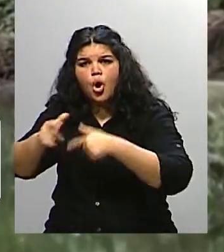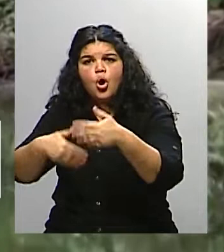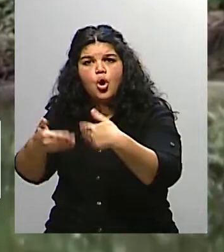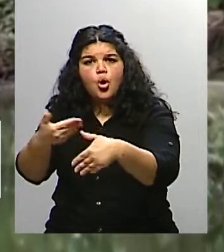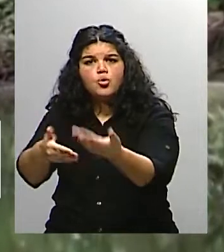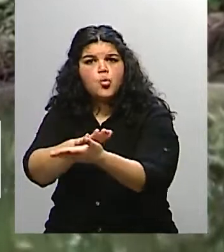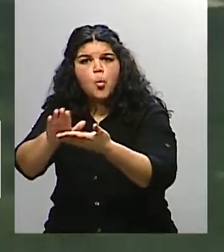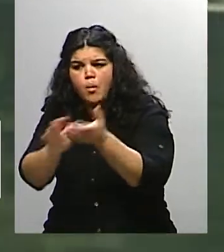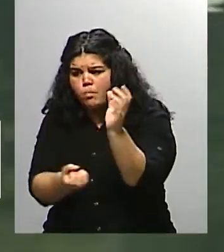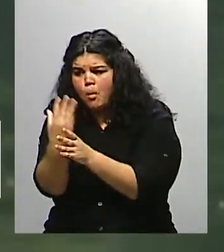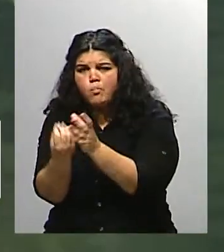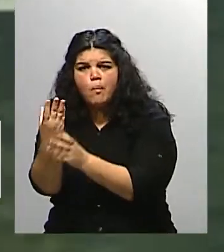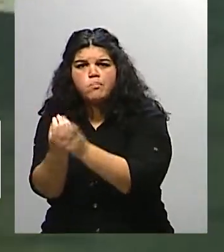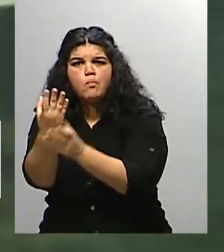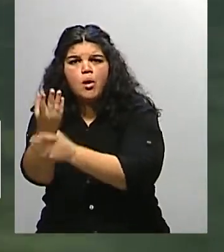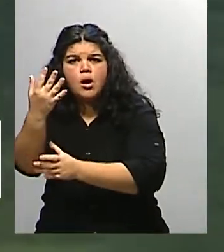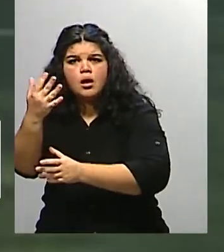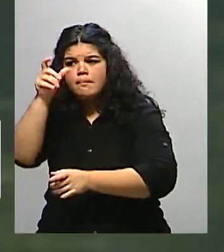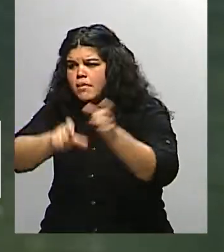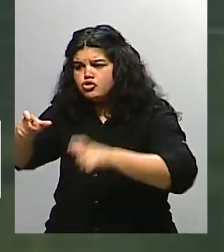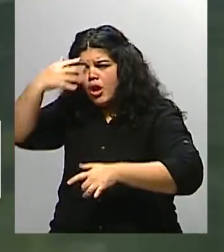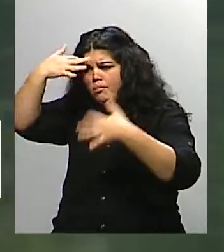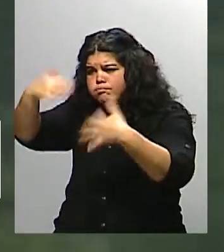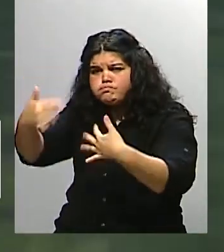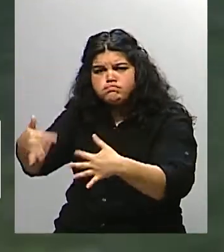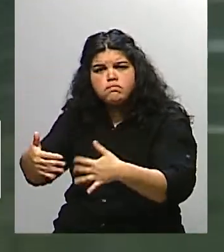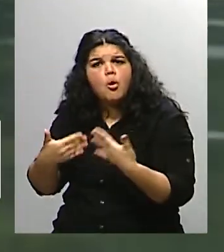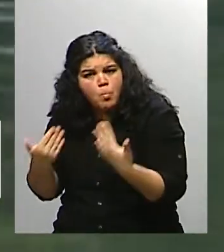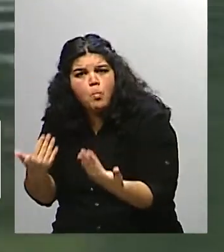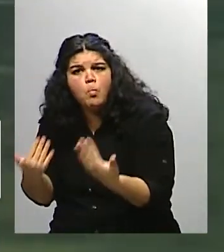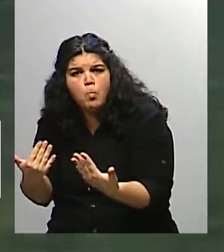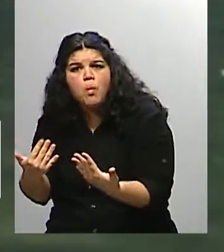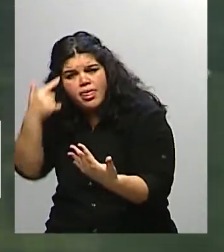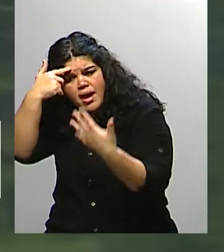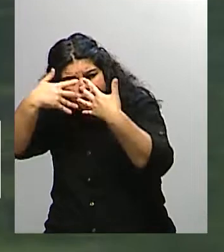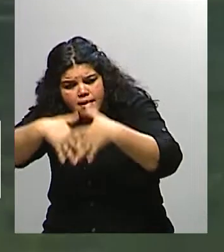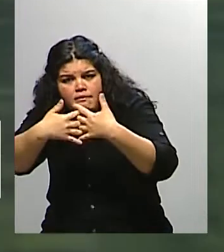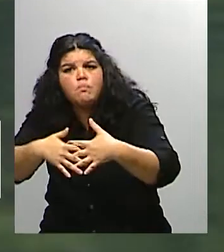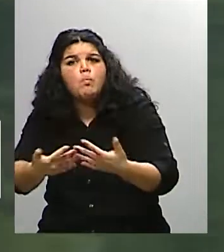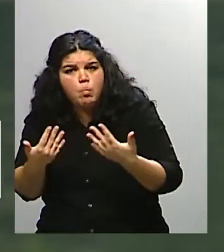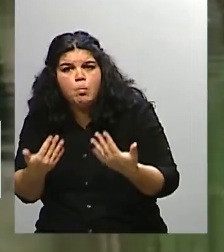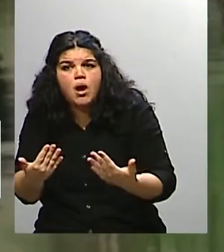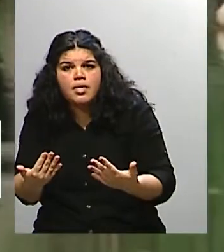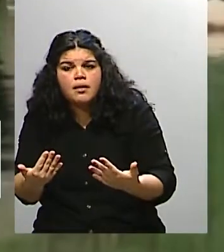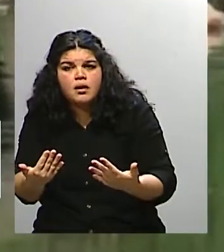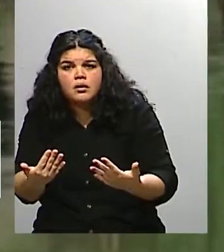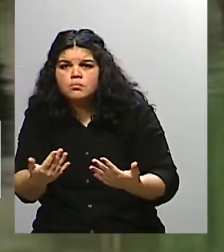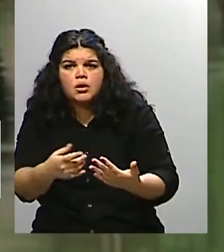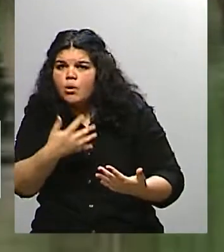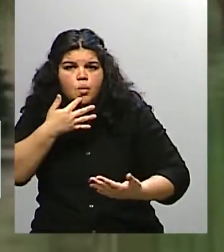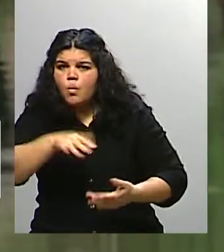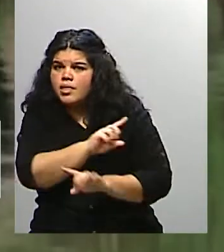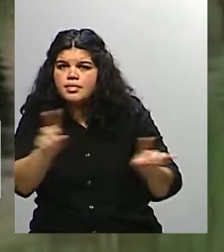ser inteligente, pero no aprendemos la lección. Entonces, estamos, por ejemplo, ante una crisis climática de